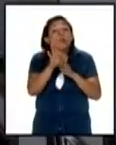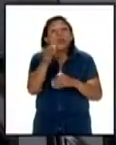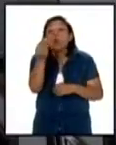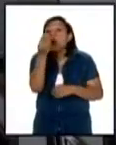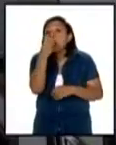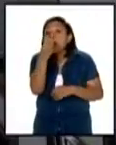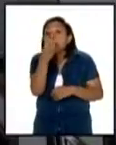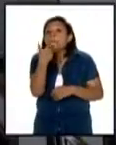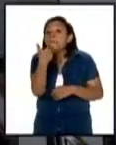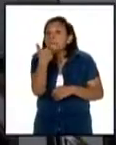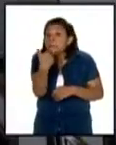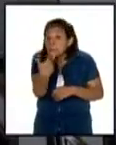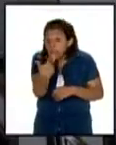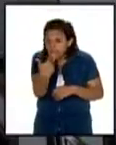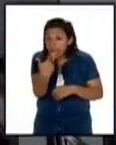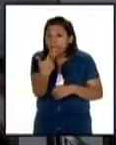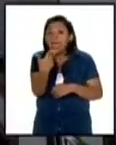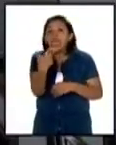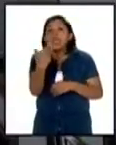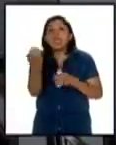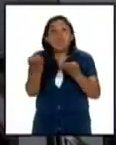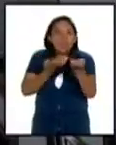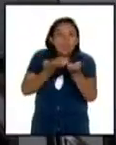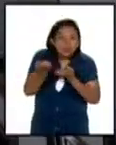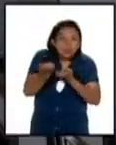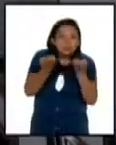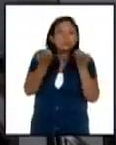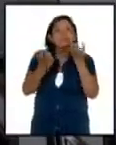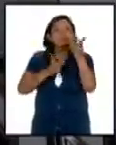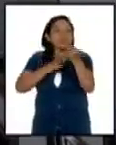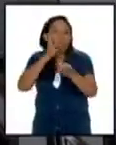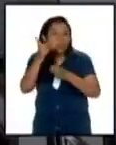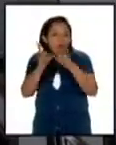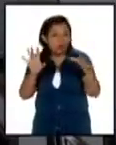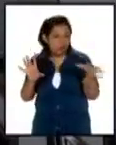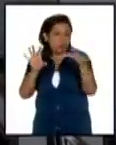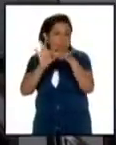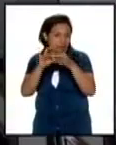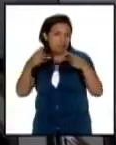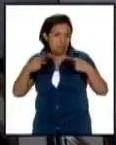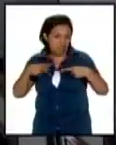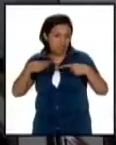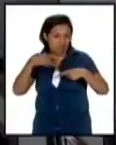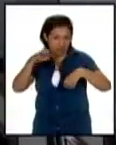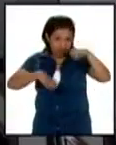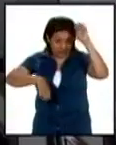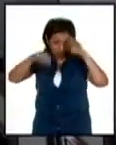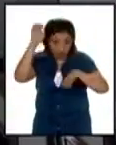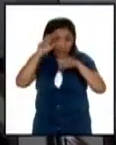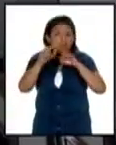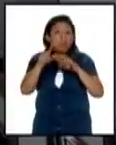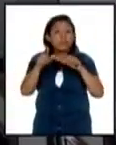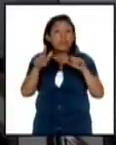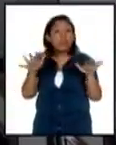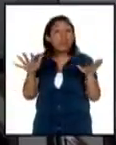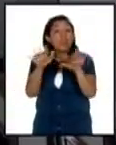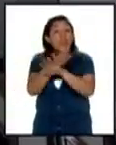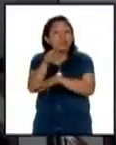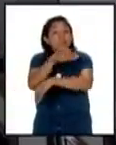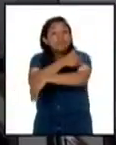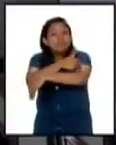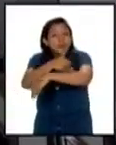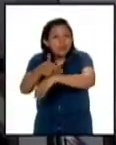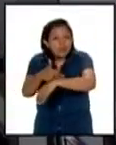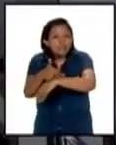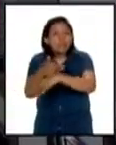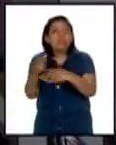cuestiones de nutrición, actividades físicas, acordes con las personas mayores, cambios en el entorno familiar, qué pasa